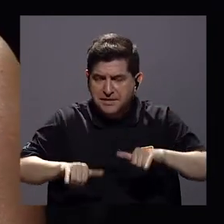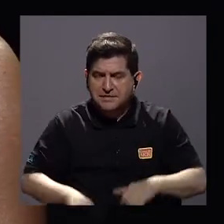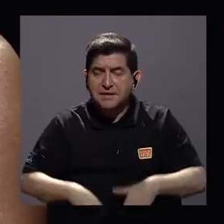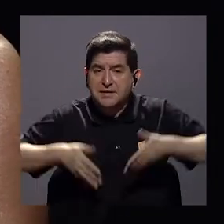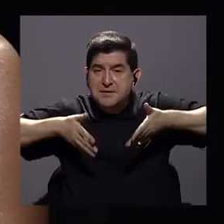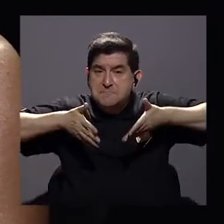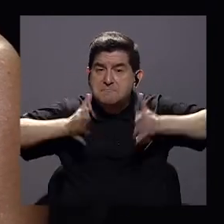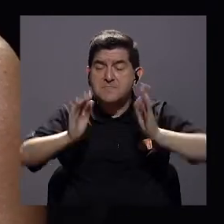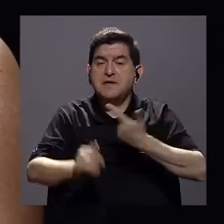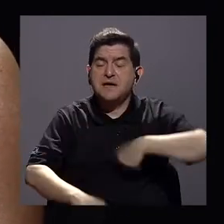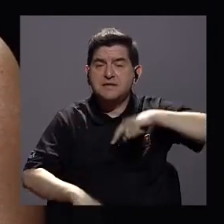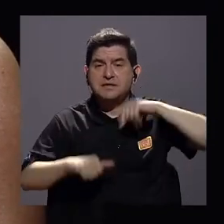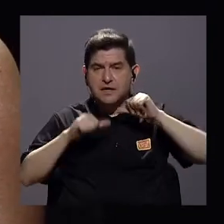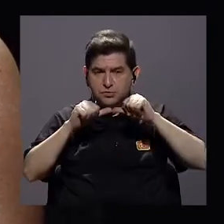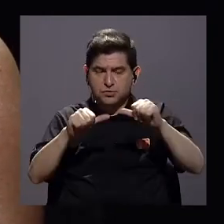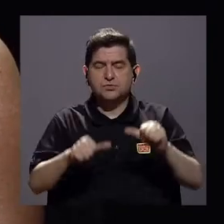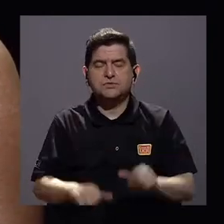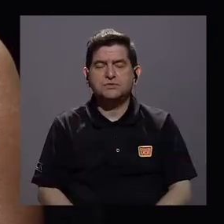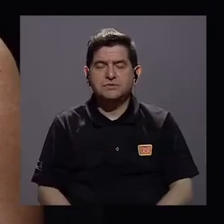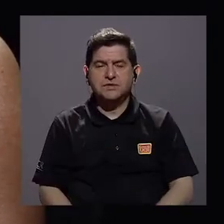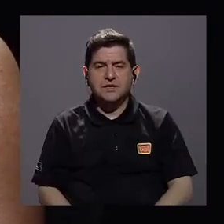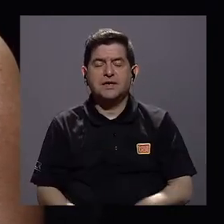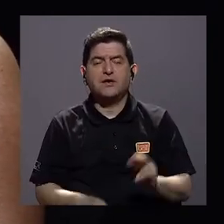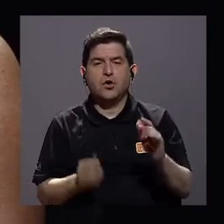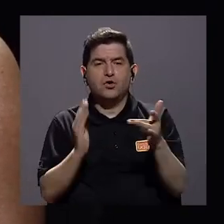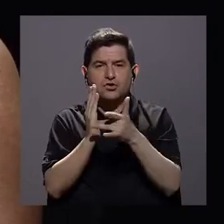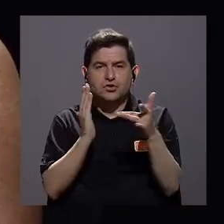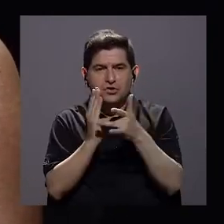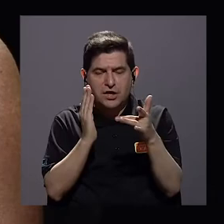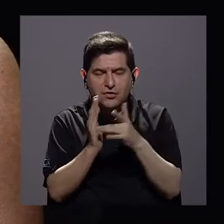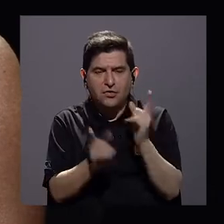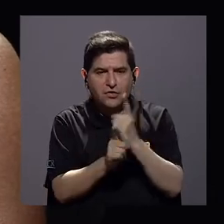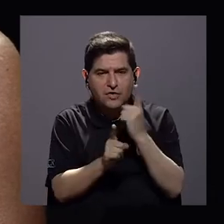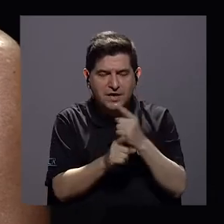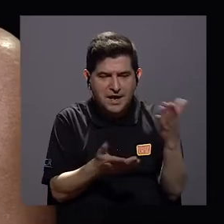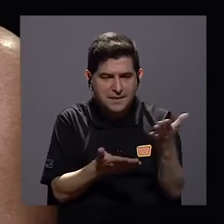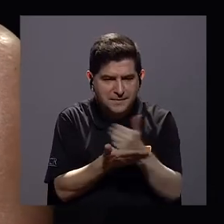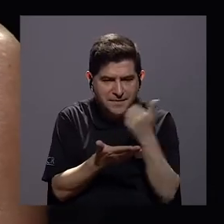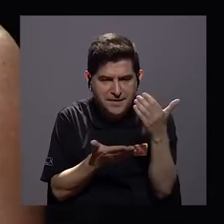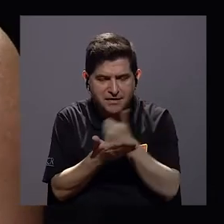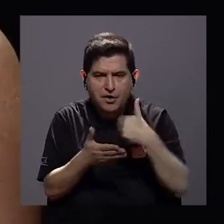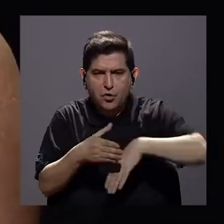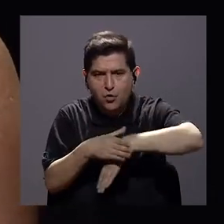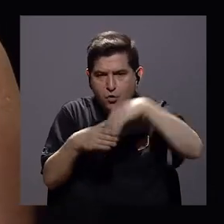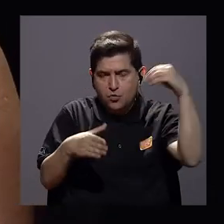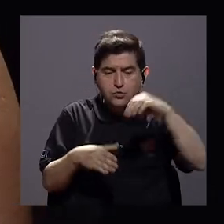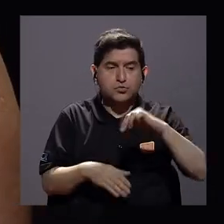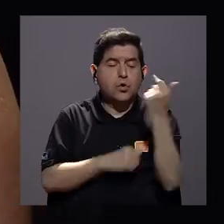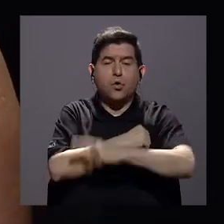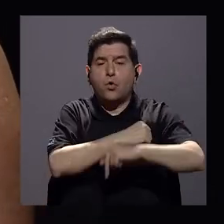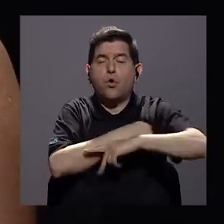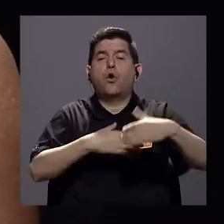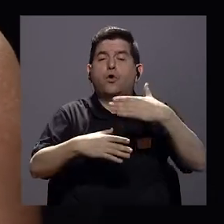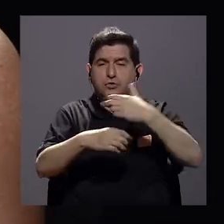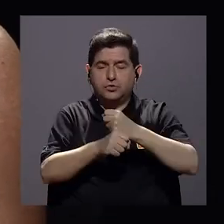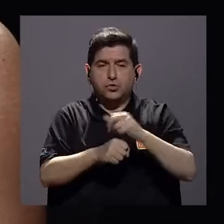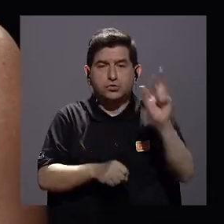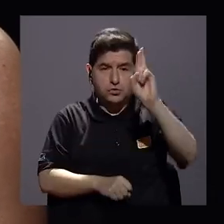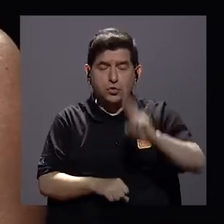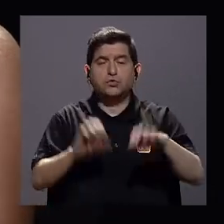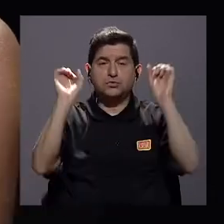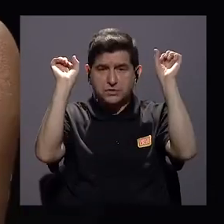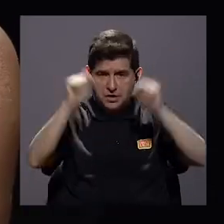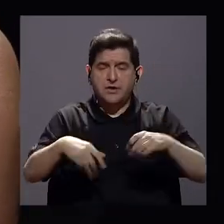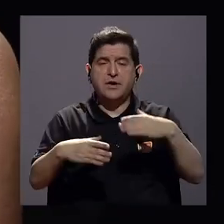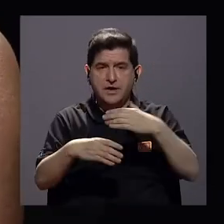tanto nosotros utilicemos tecnologías apropiadas para extraer el recurso. Y esto es algo que han hecho otros países y que Costa Rica podría